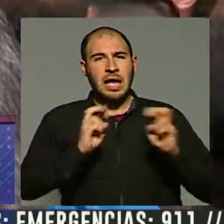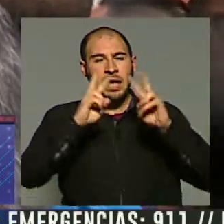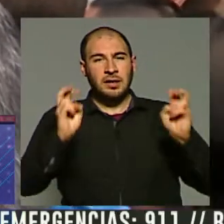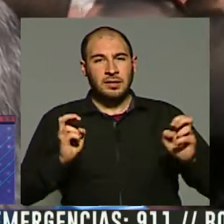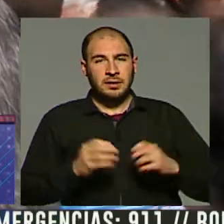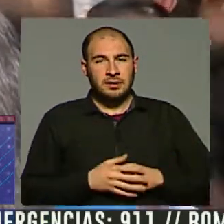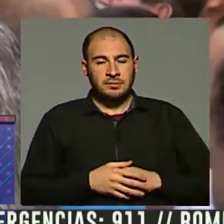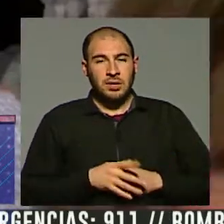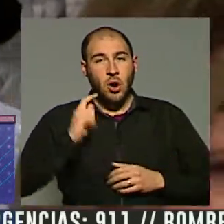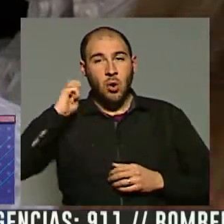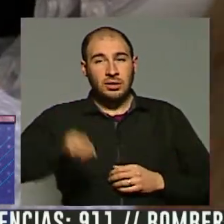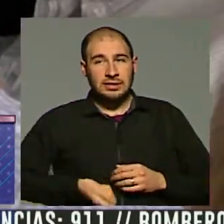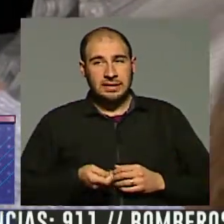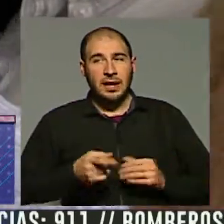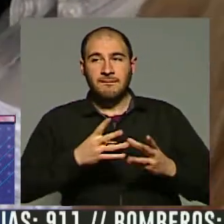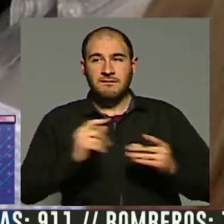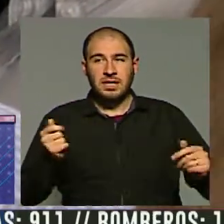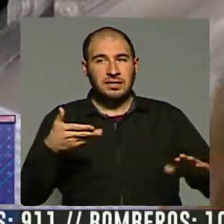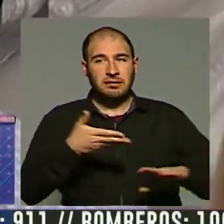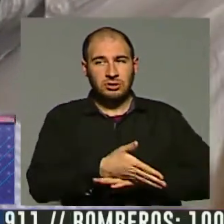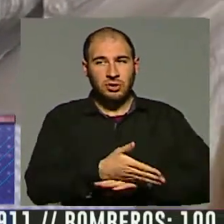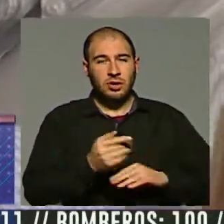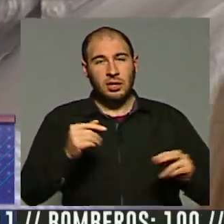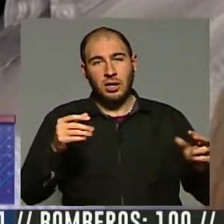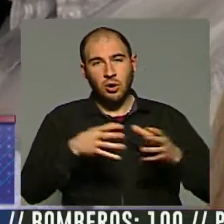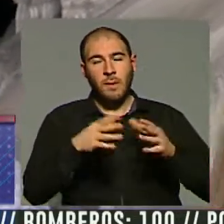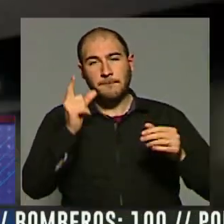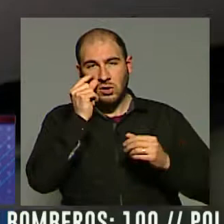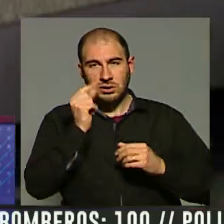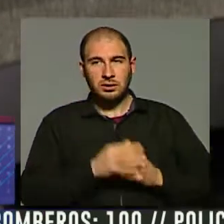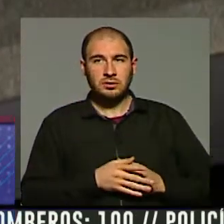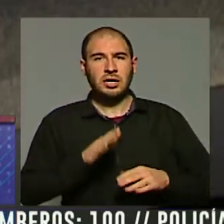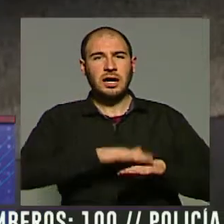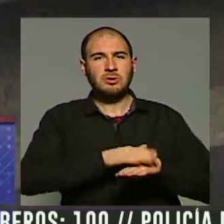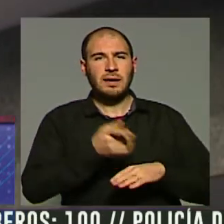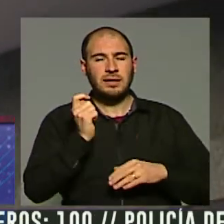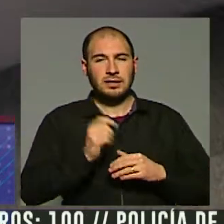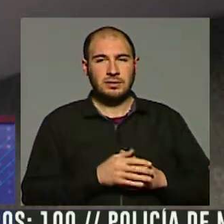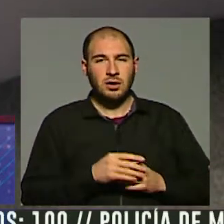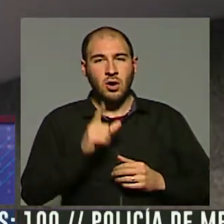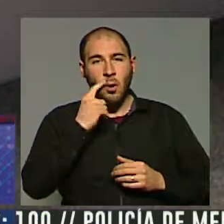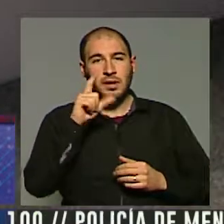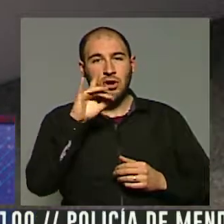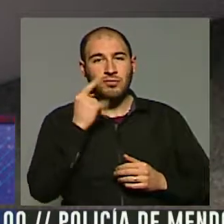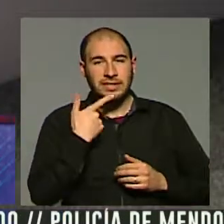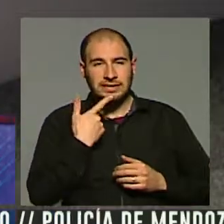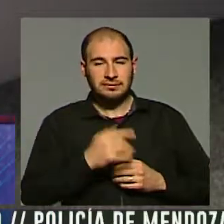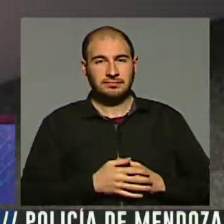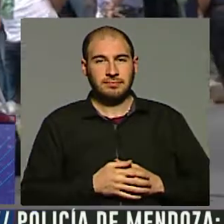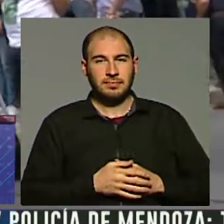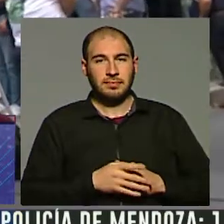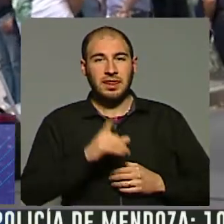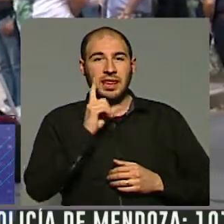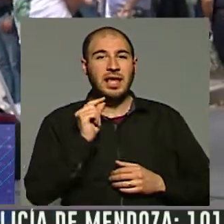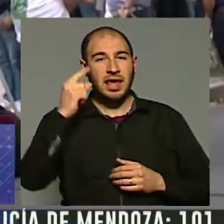con la justicia puso fin a la intervención partidaria que había quedado a cargo de Luis Barrio Nuevo desde el